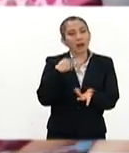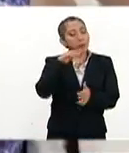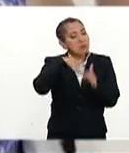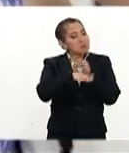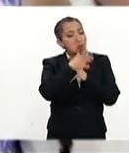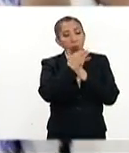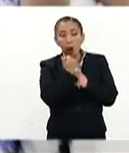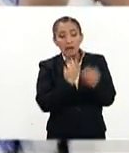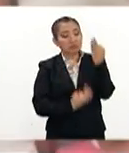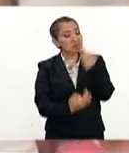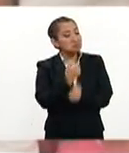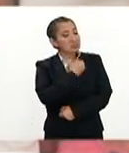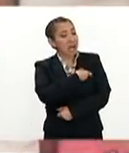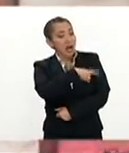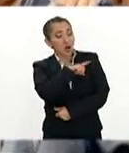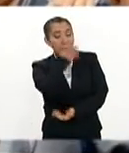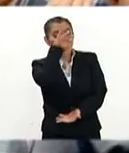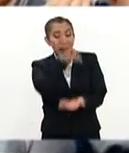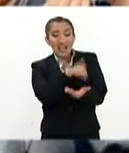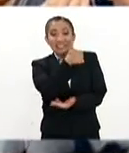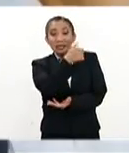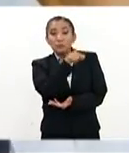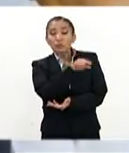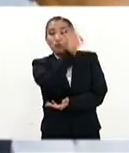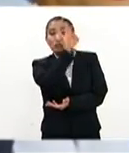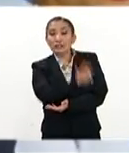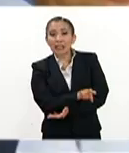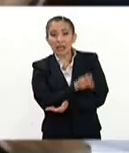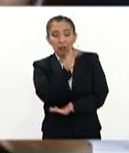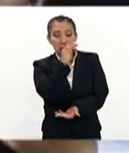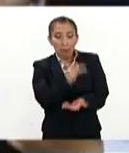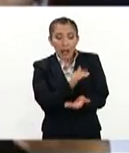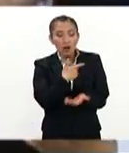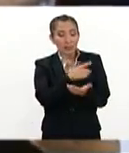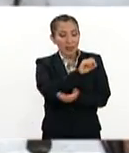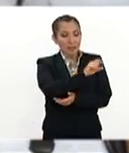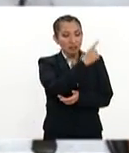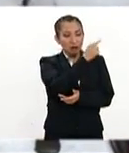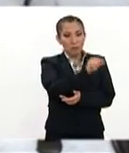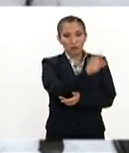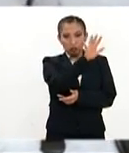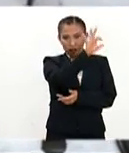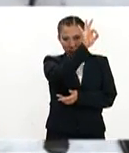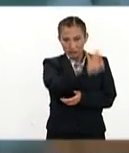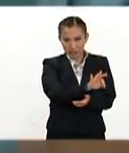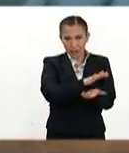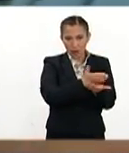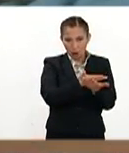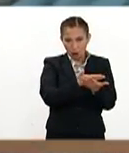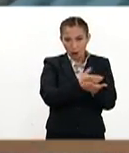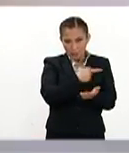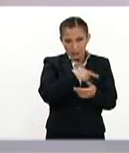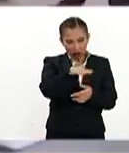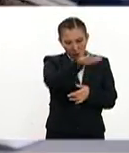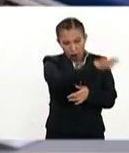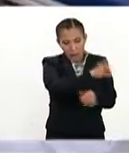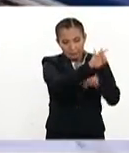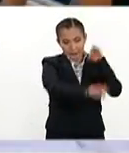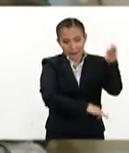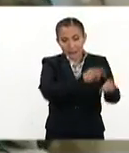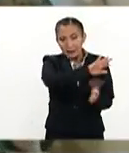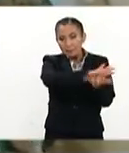acceso a los servicios de salud disminuyó 6 puntos porcentuales, al pasar de 21.5% de la población a